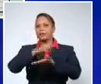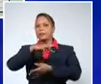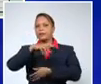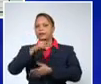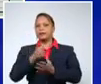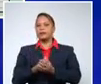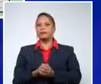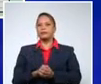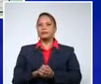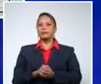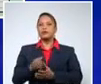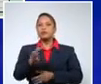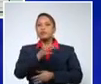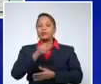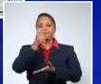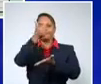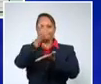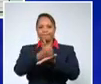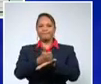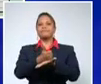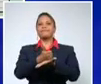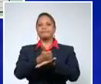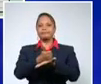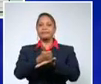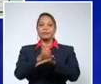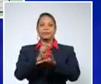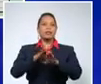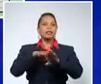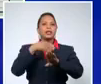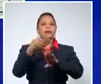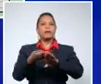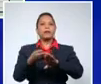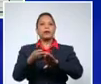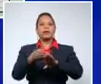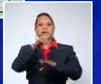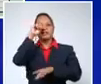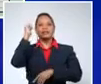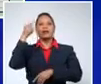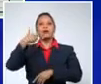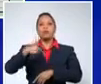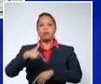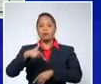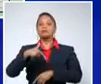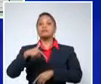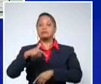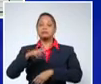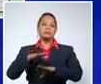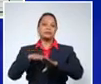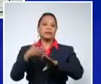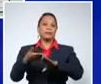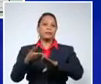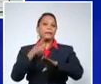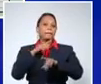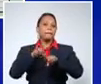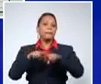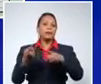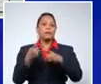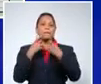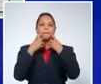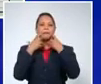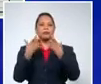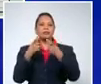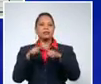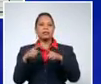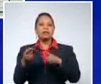municipio Pinar del Río. Después le sigue San Juan y Martínez, pero realmente la transmisión importante es en